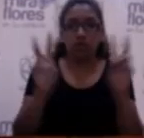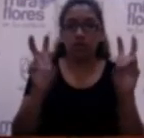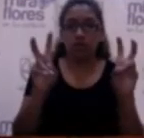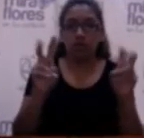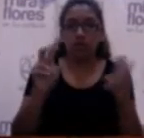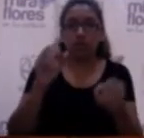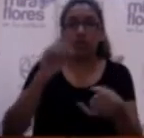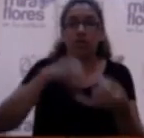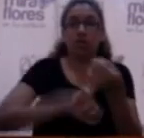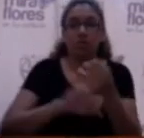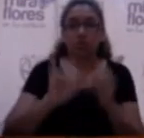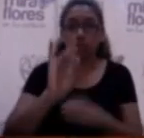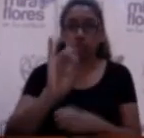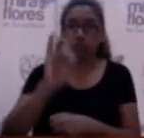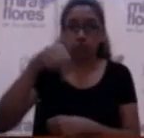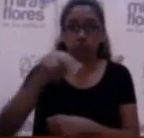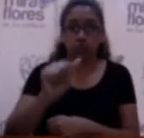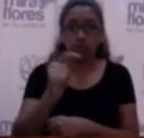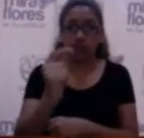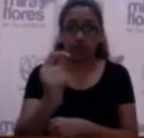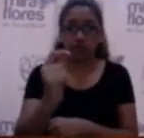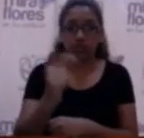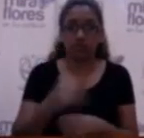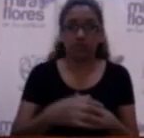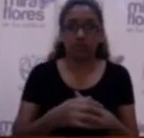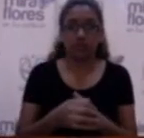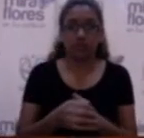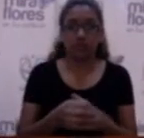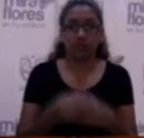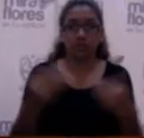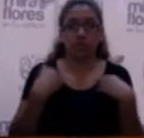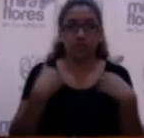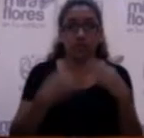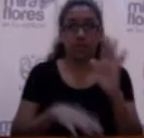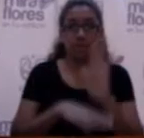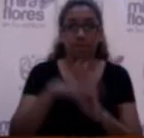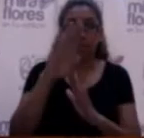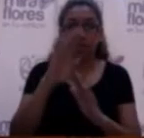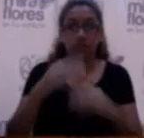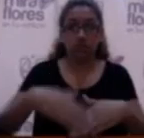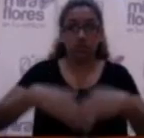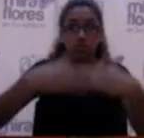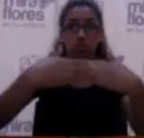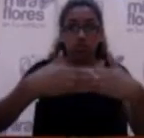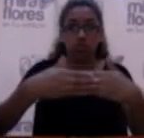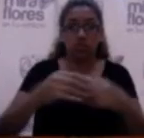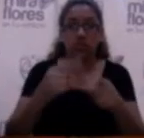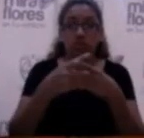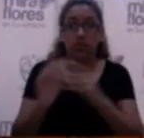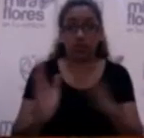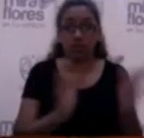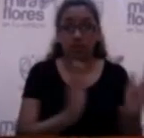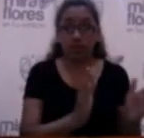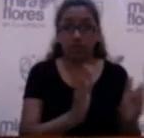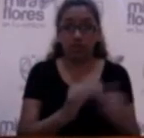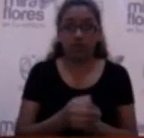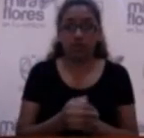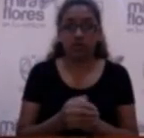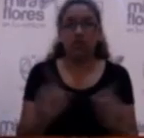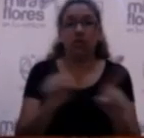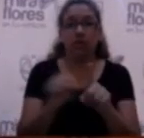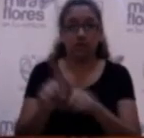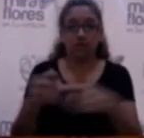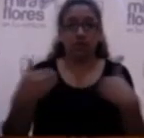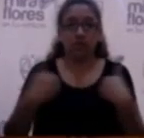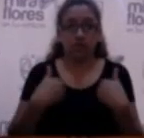tenemos mayores beneficios ahora con el tema de la SUNAR. Tenemos una visualización de partidas de